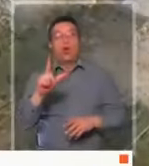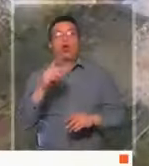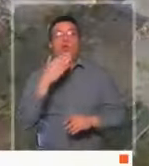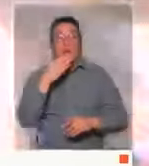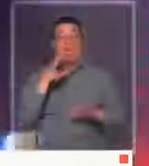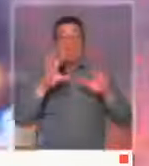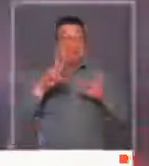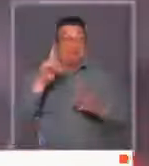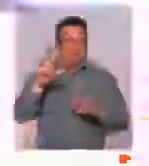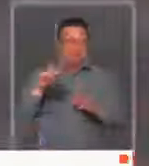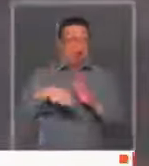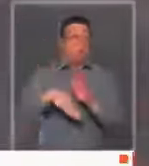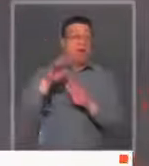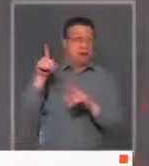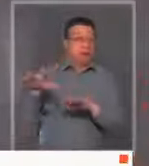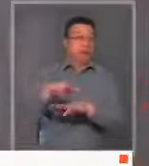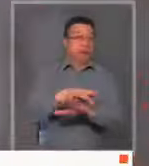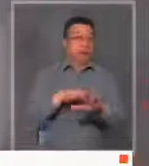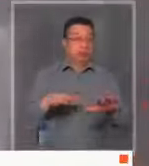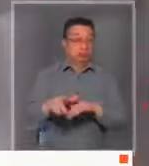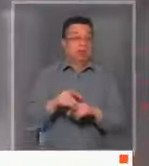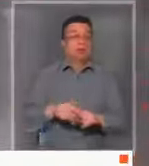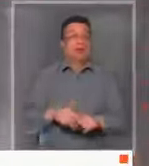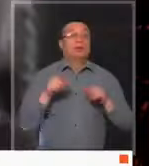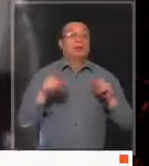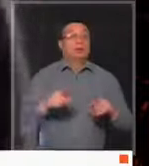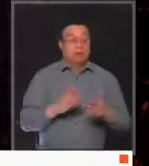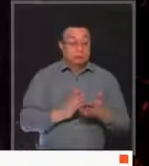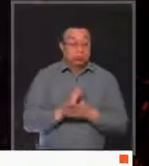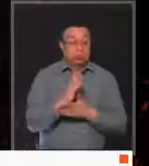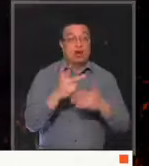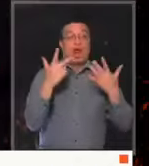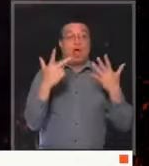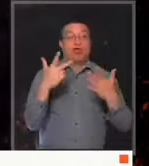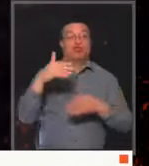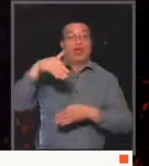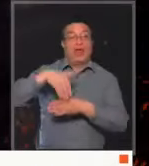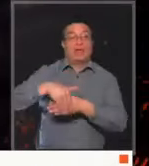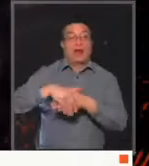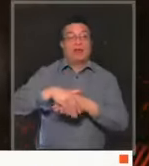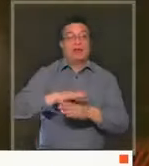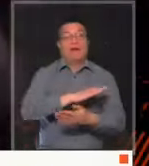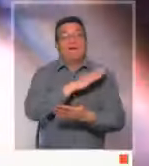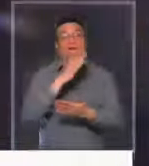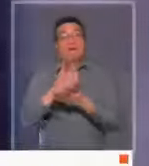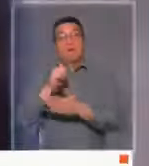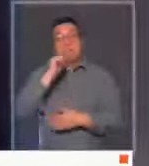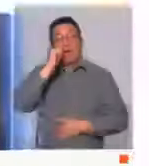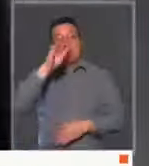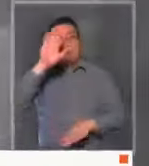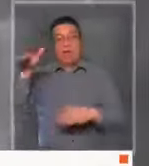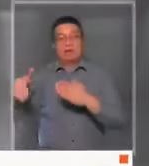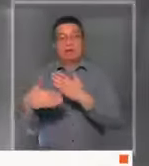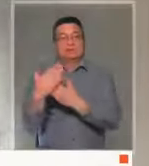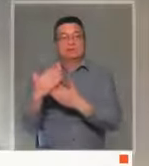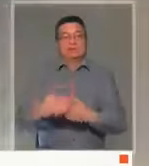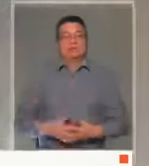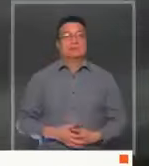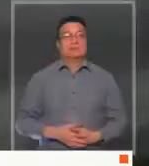último. El comercio sexual empieza a las 8 de la tarde y termina al día siguiente.